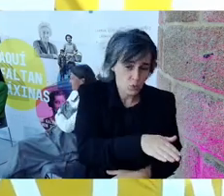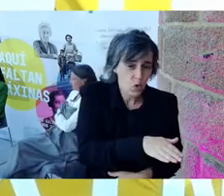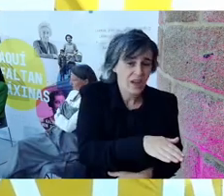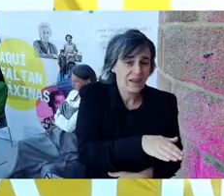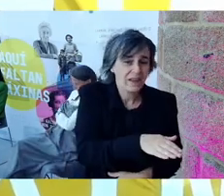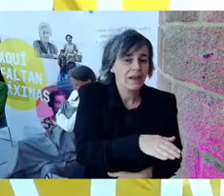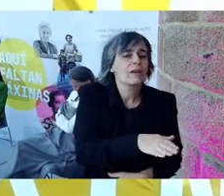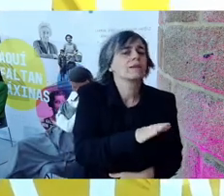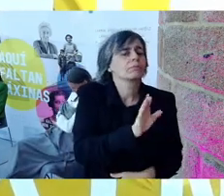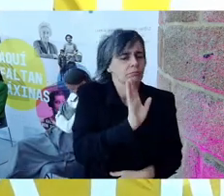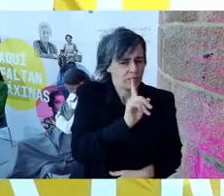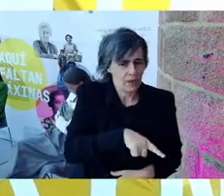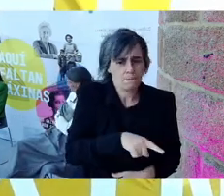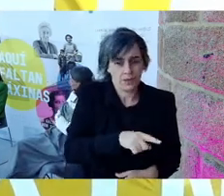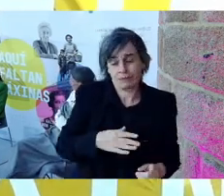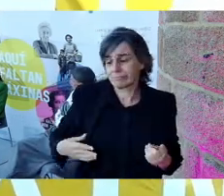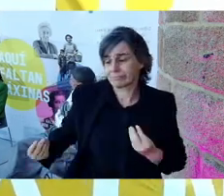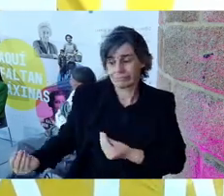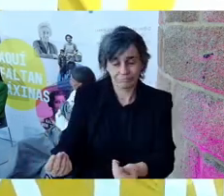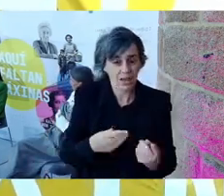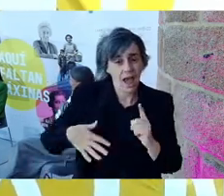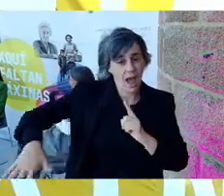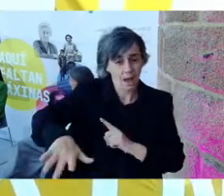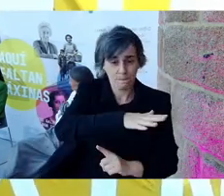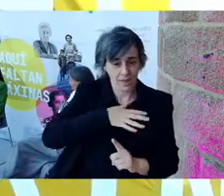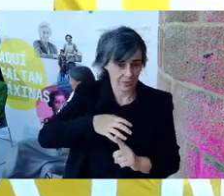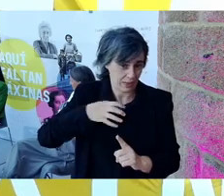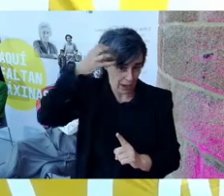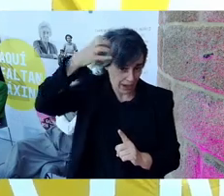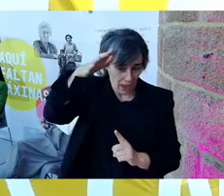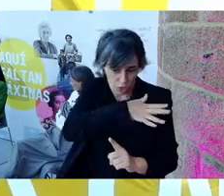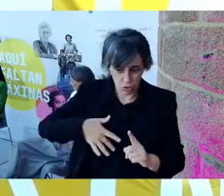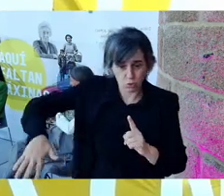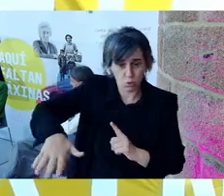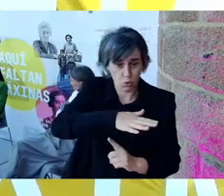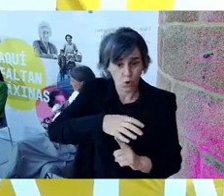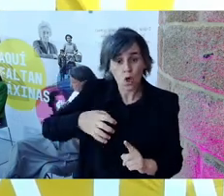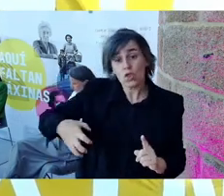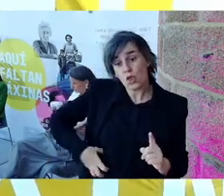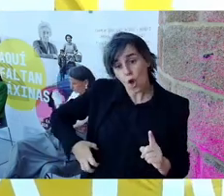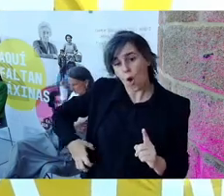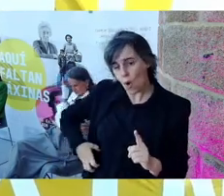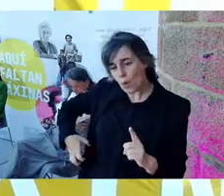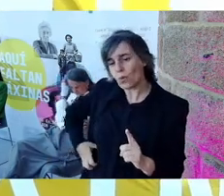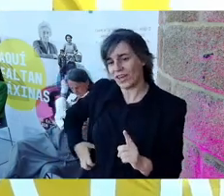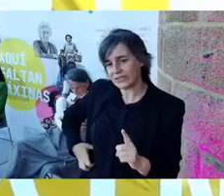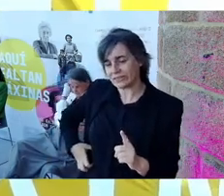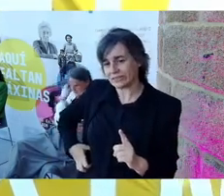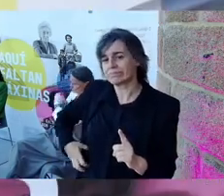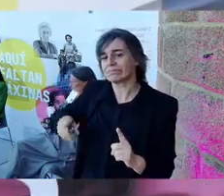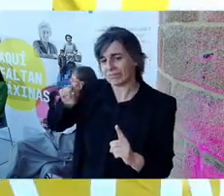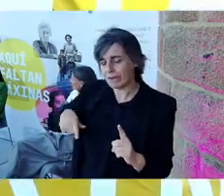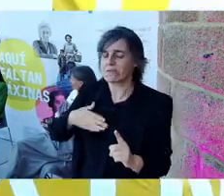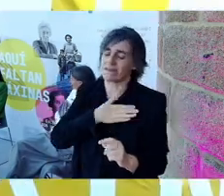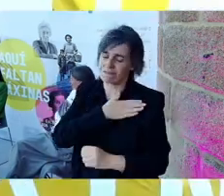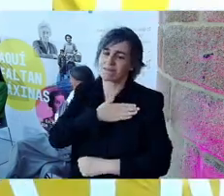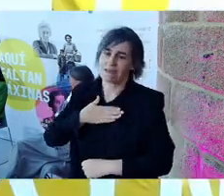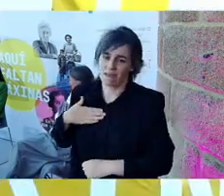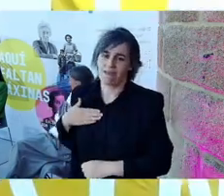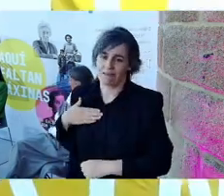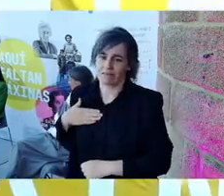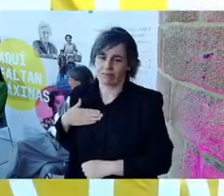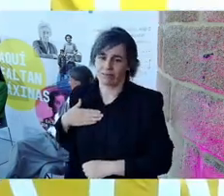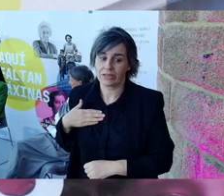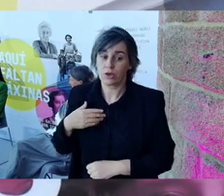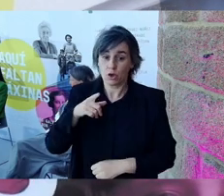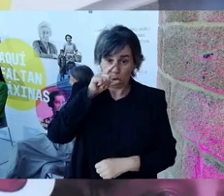fallecido, sino de los propios nobles de su reino, que para que Urraca ejerciese y